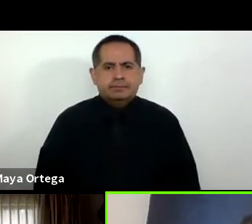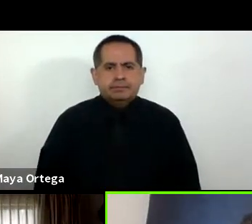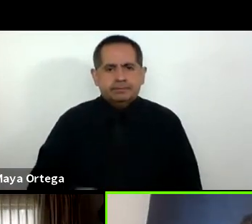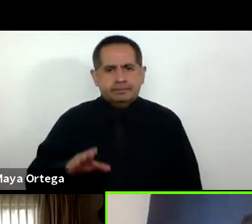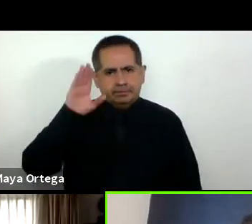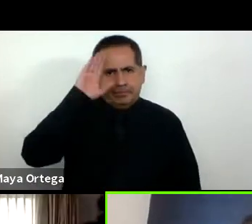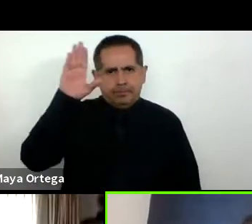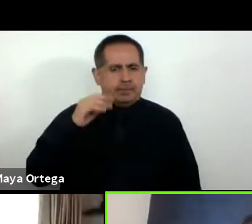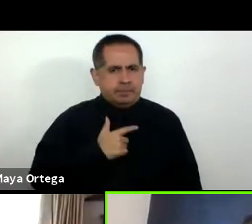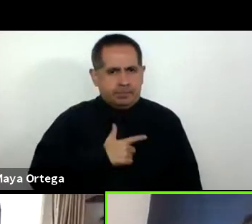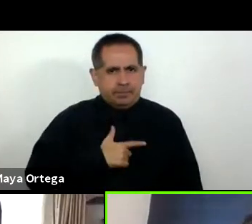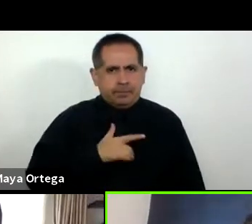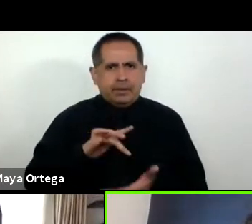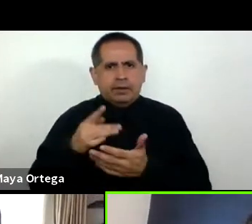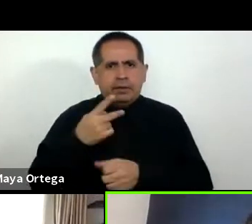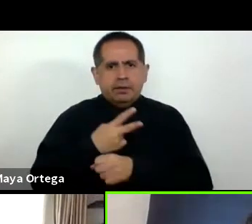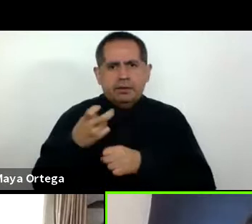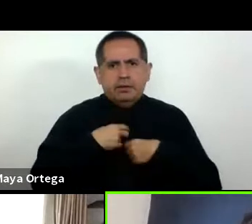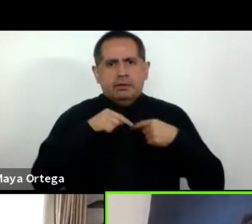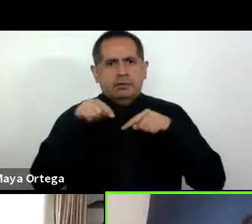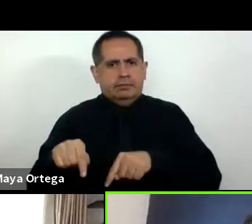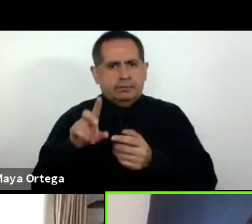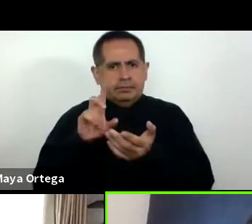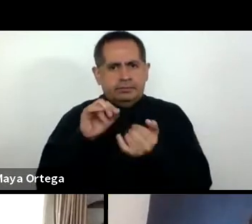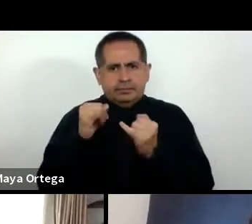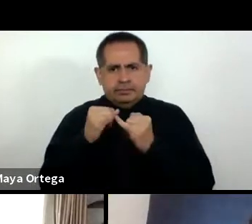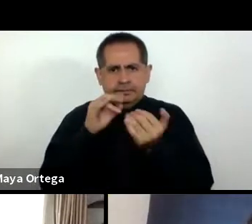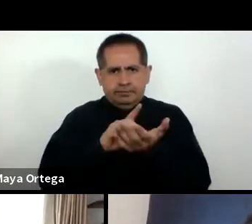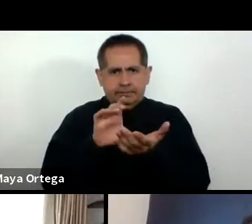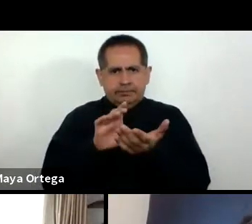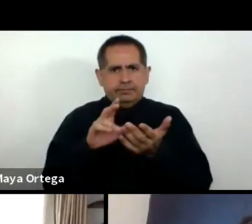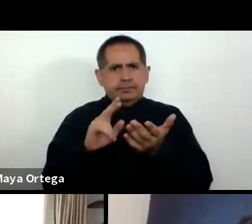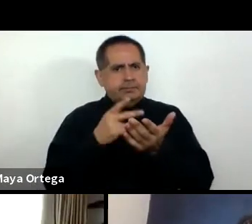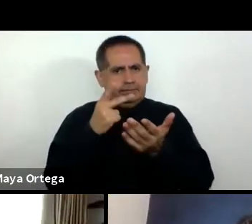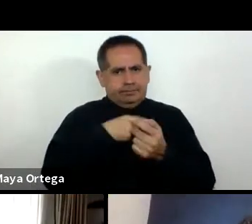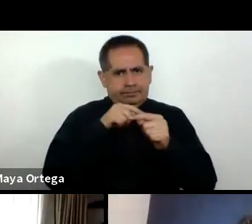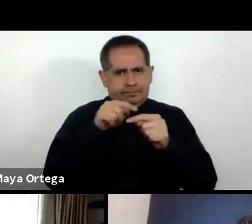gusto. Gracias por la invitación a la indiscapacidad una nueva vez.